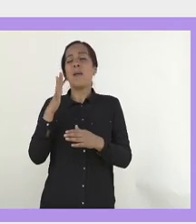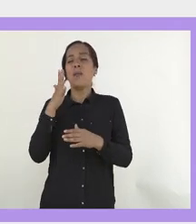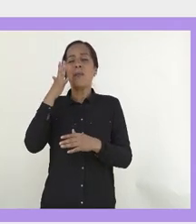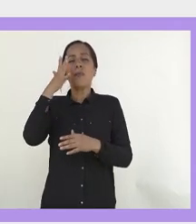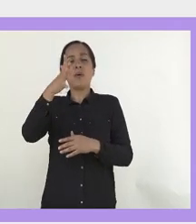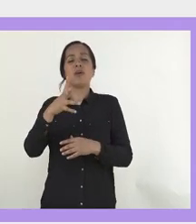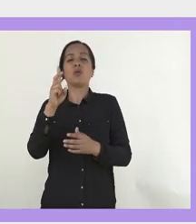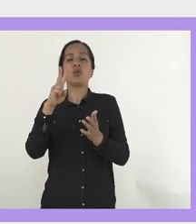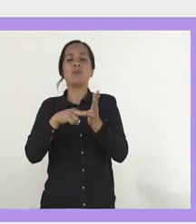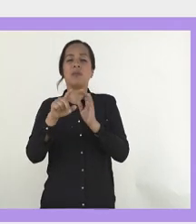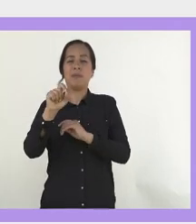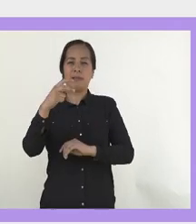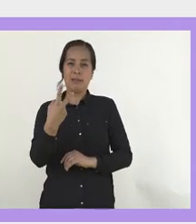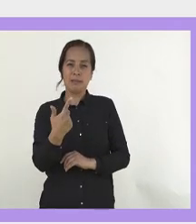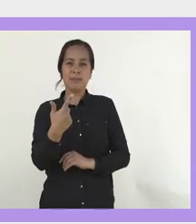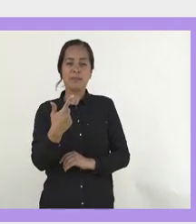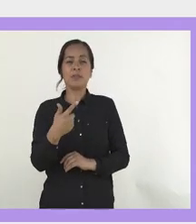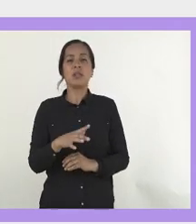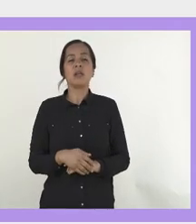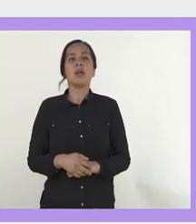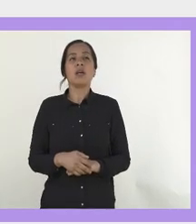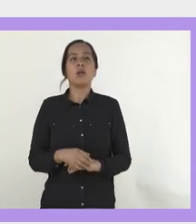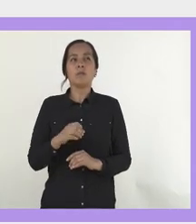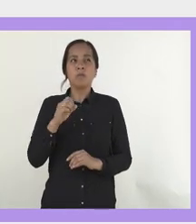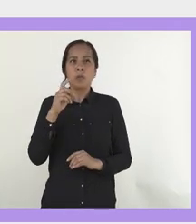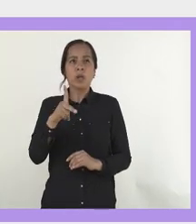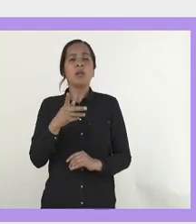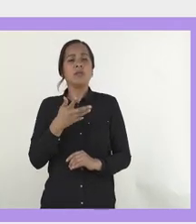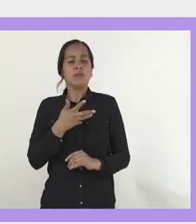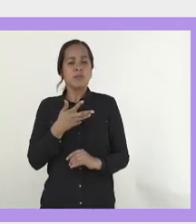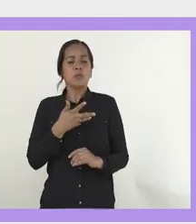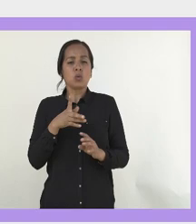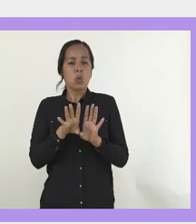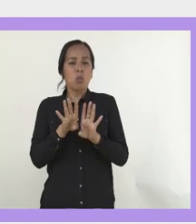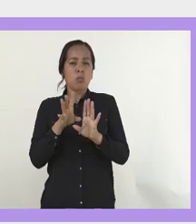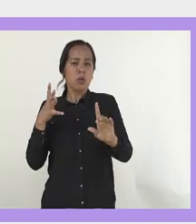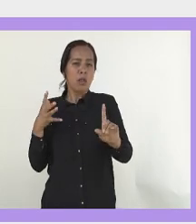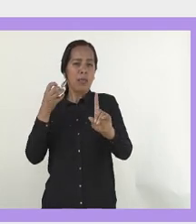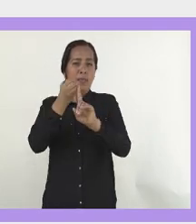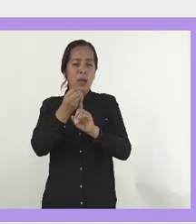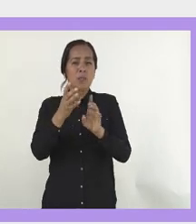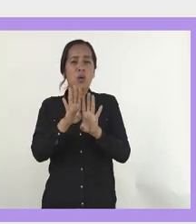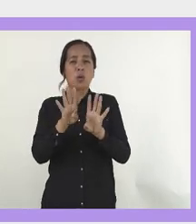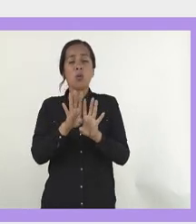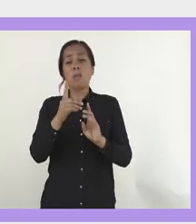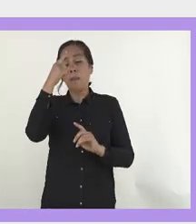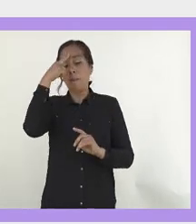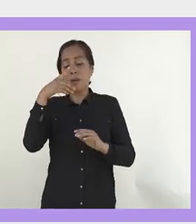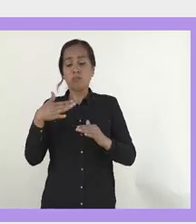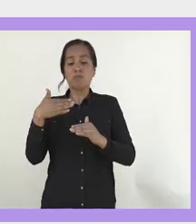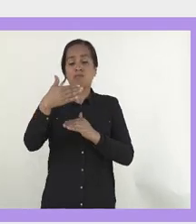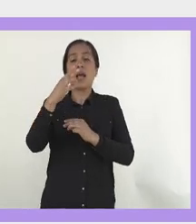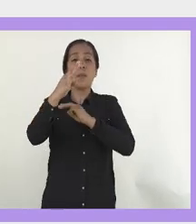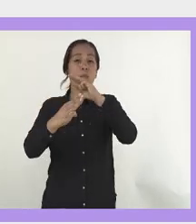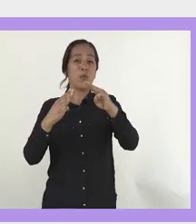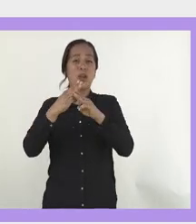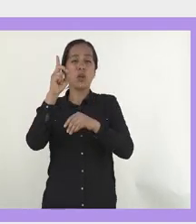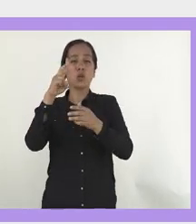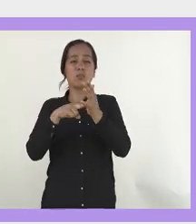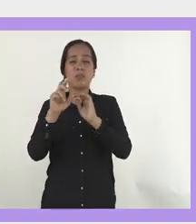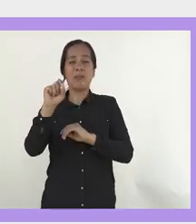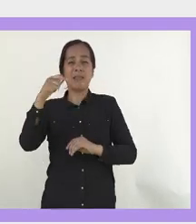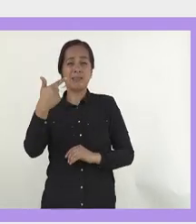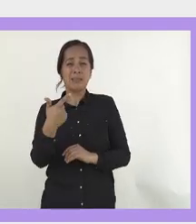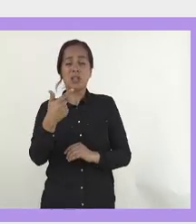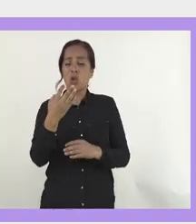Bueno este tenemos claro como objetivo la clasificación a ese mundial y todo lo que se